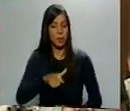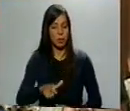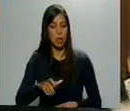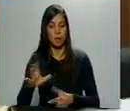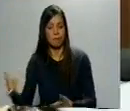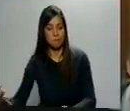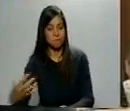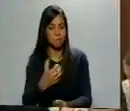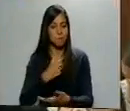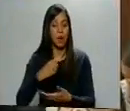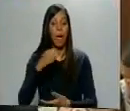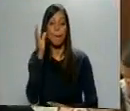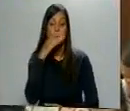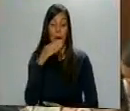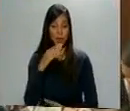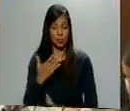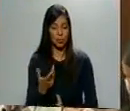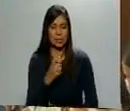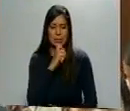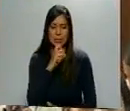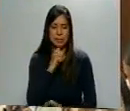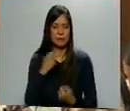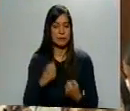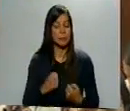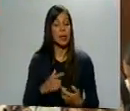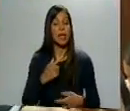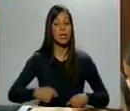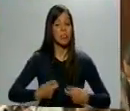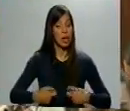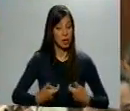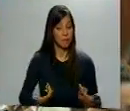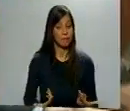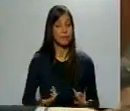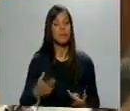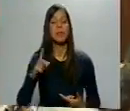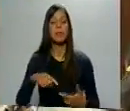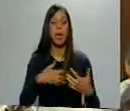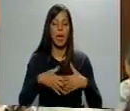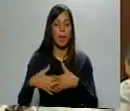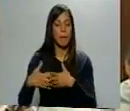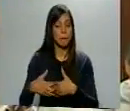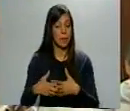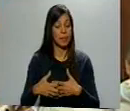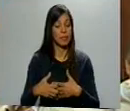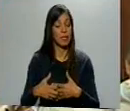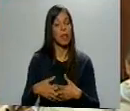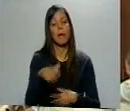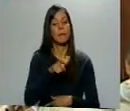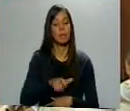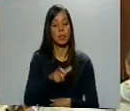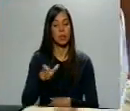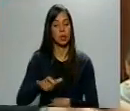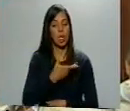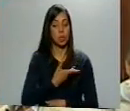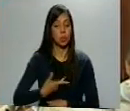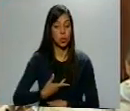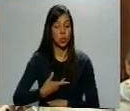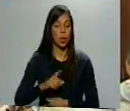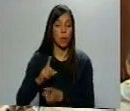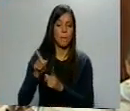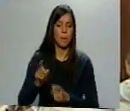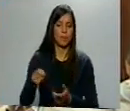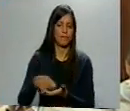recolección. También tenemos multas que son para el sector empresarial, que son multas que tienen valor